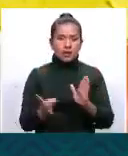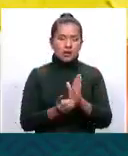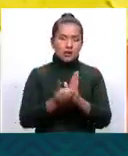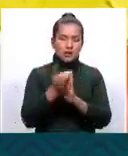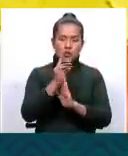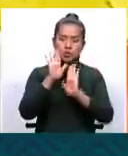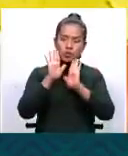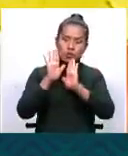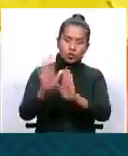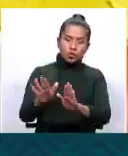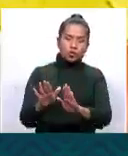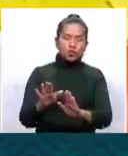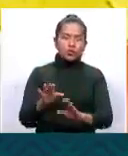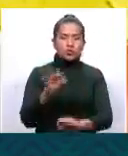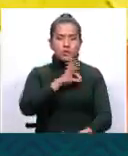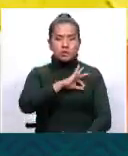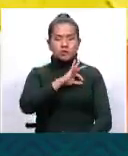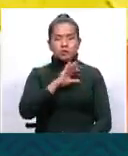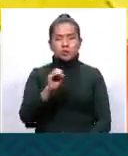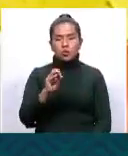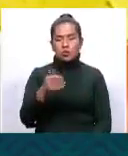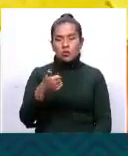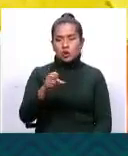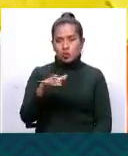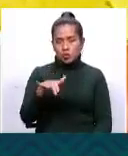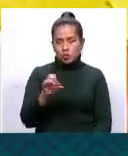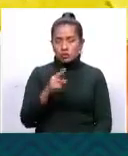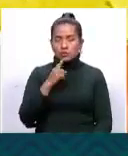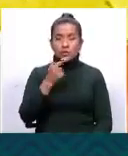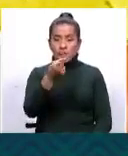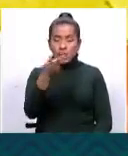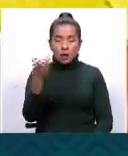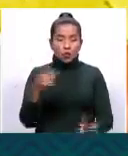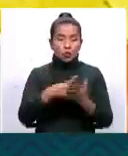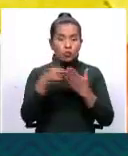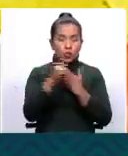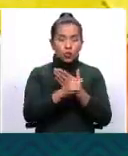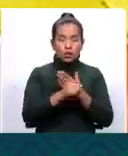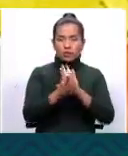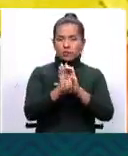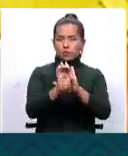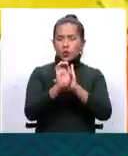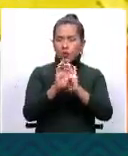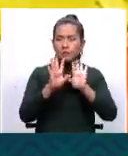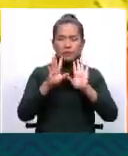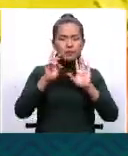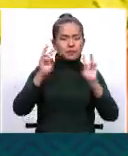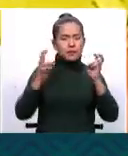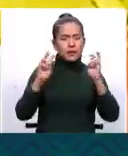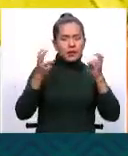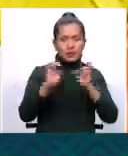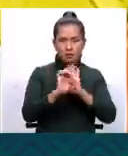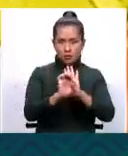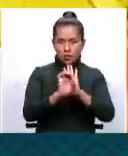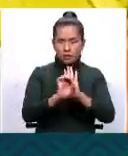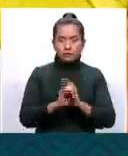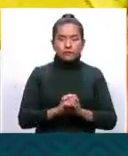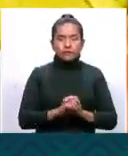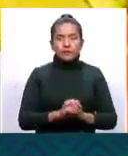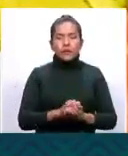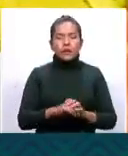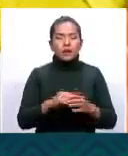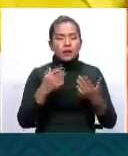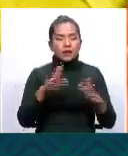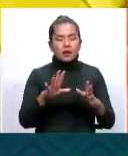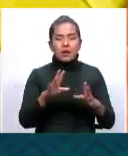de la provincia Omasuyos. Varios de ellos tenían que ver, por ejemplo, ¿con qué? Con temas